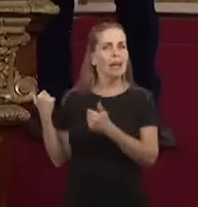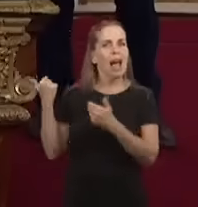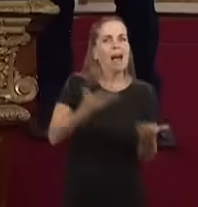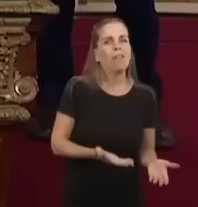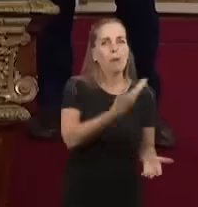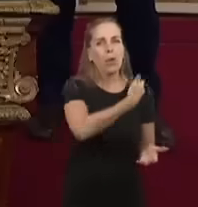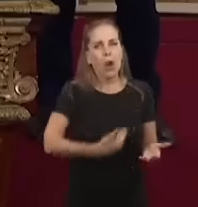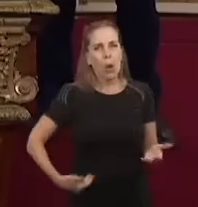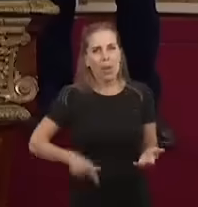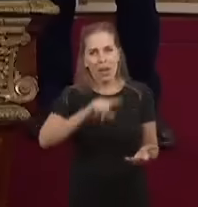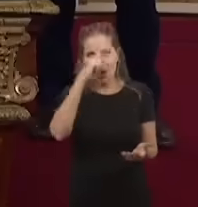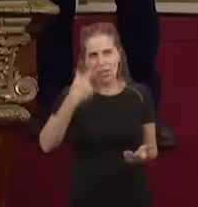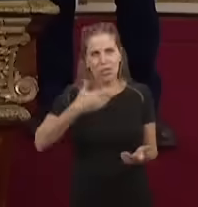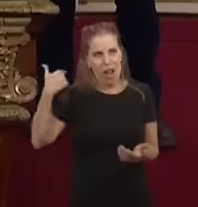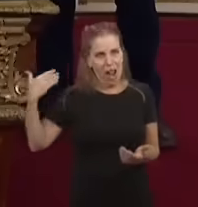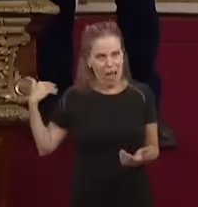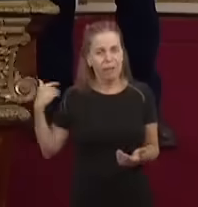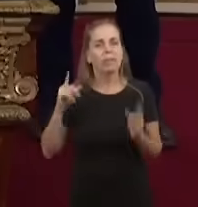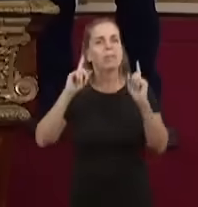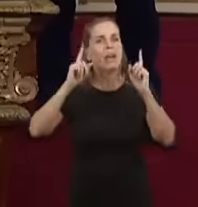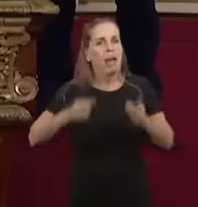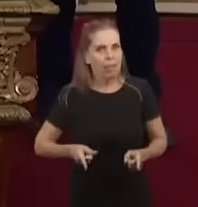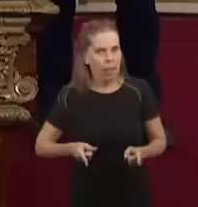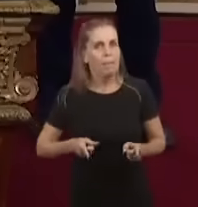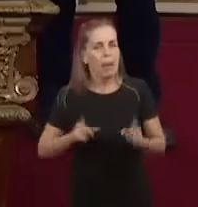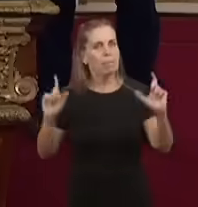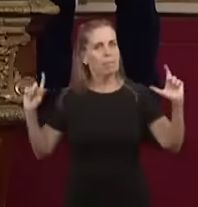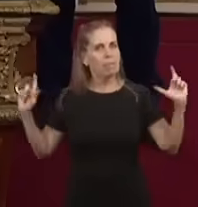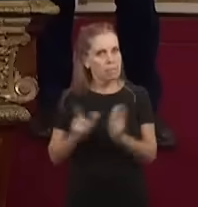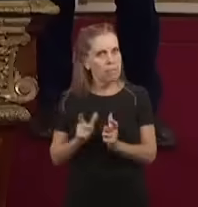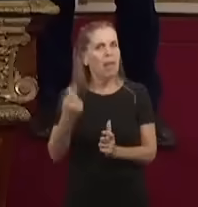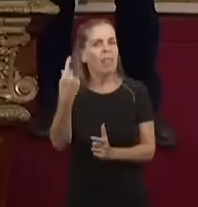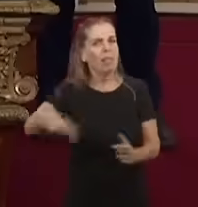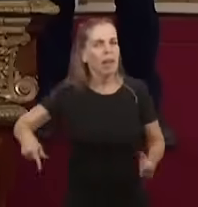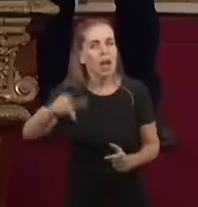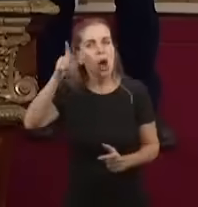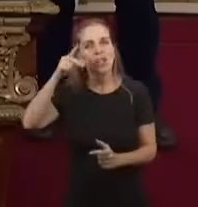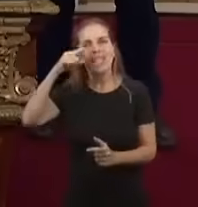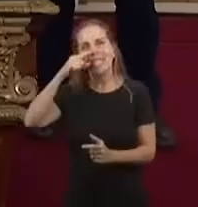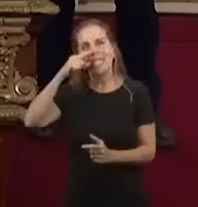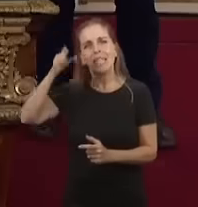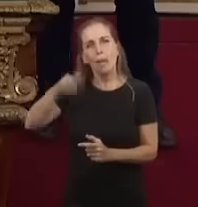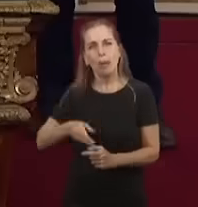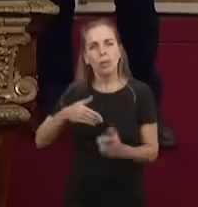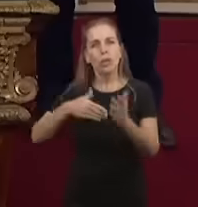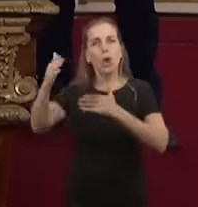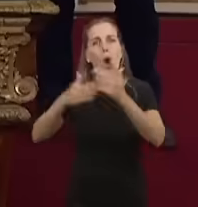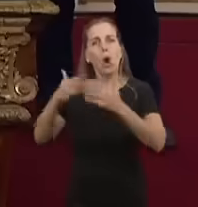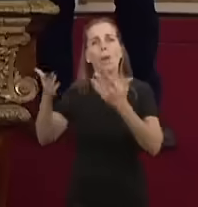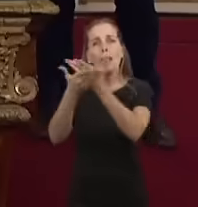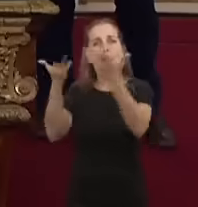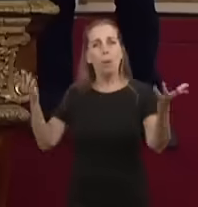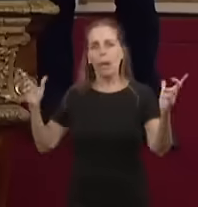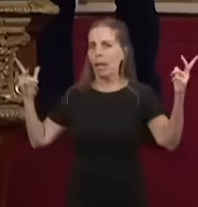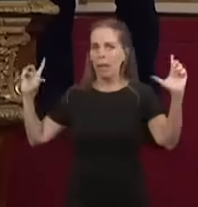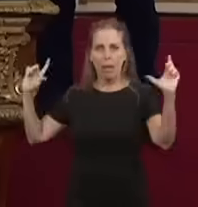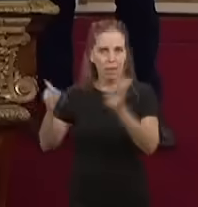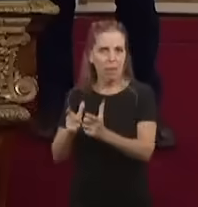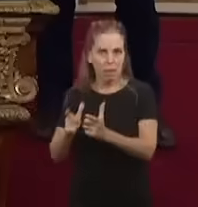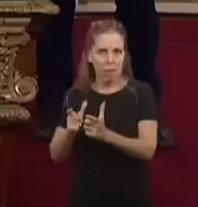gobierno nacional también una reducción drástica del 87 por en la obra pública históricamente